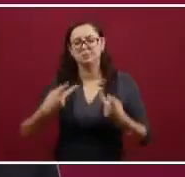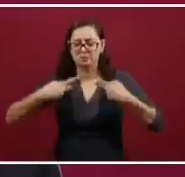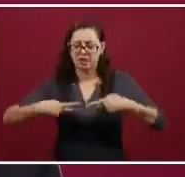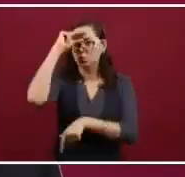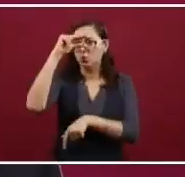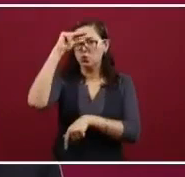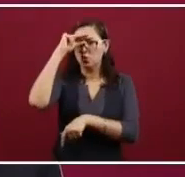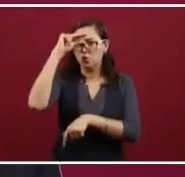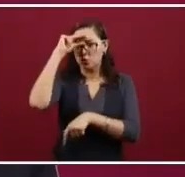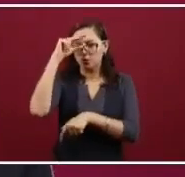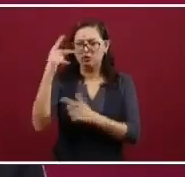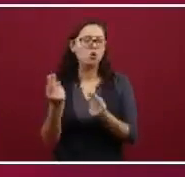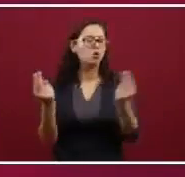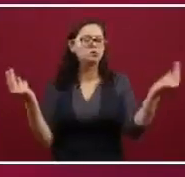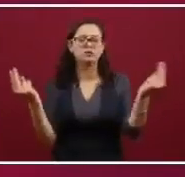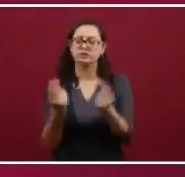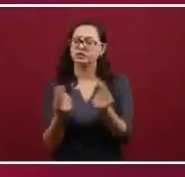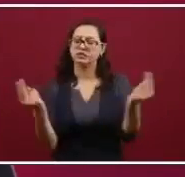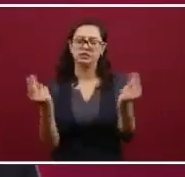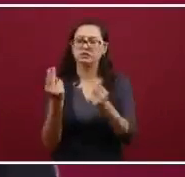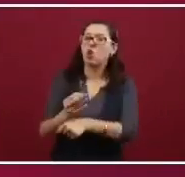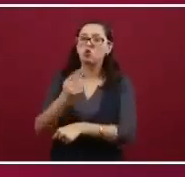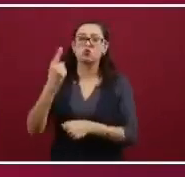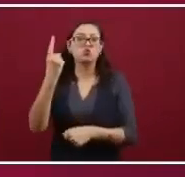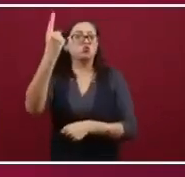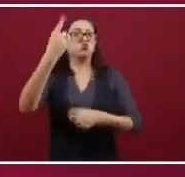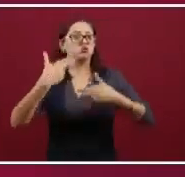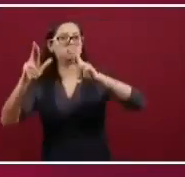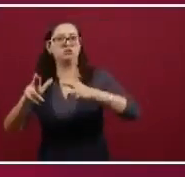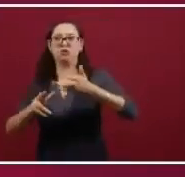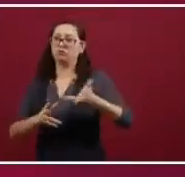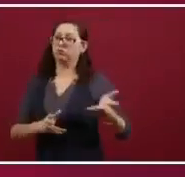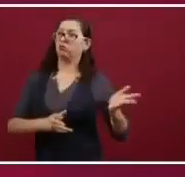muy inteligente, que no requieren de tutela de